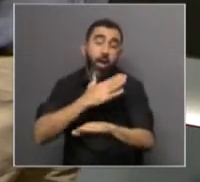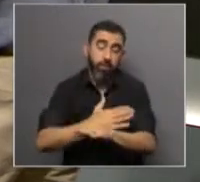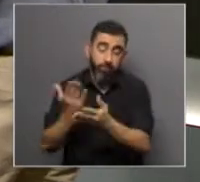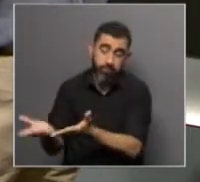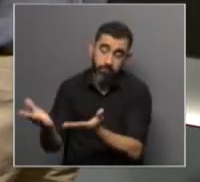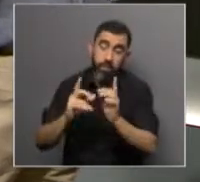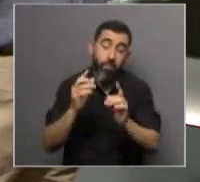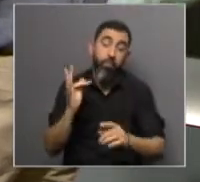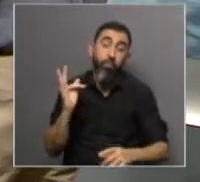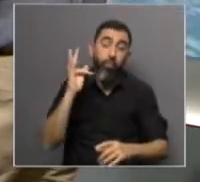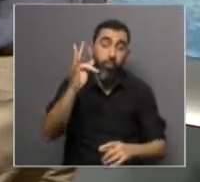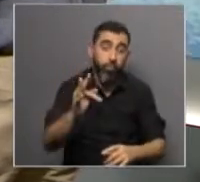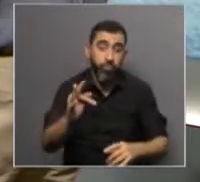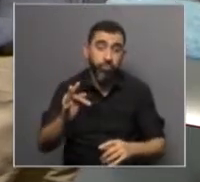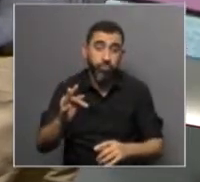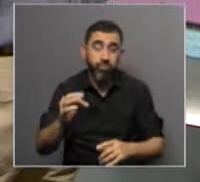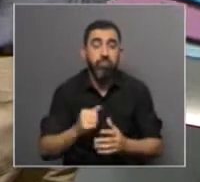recibiremos